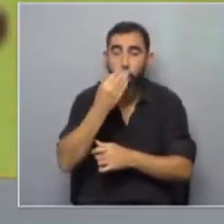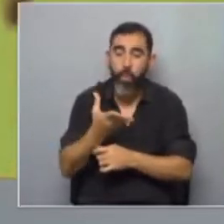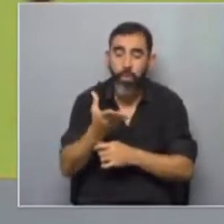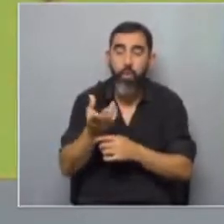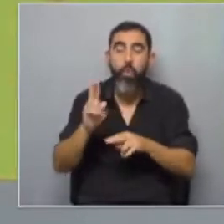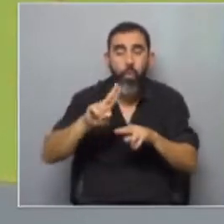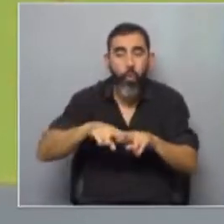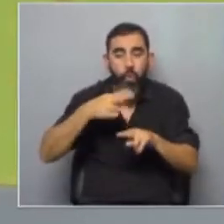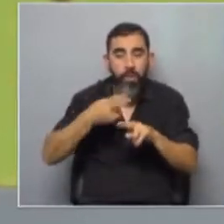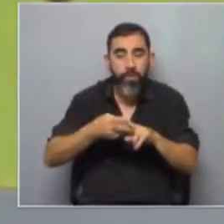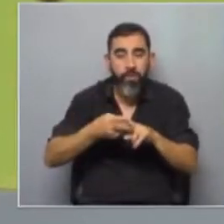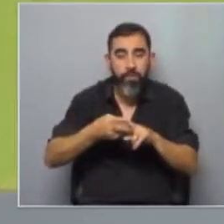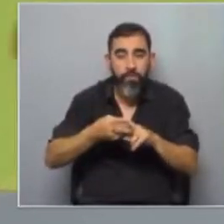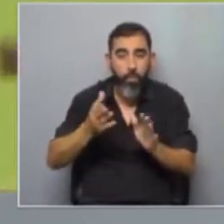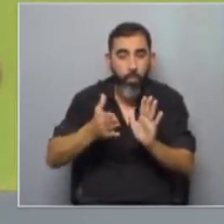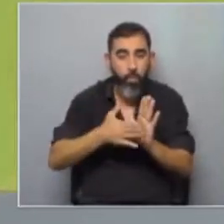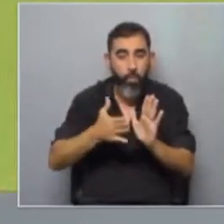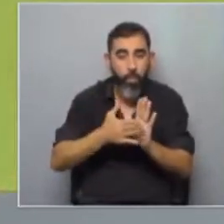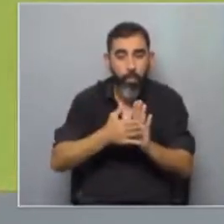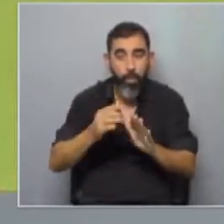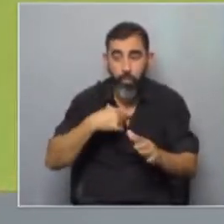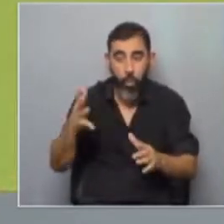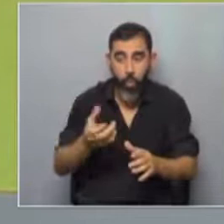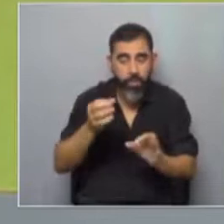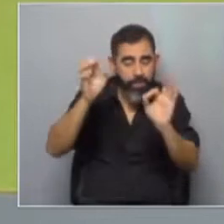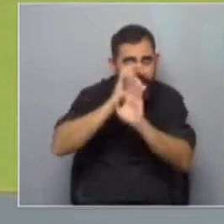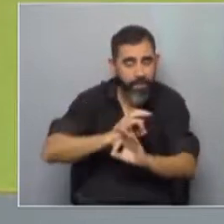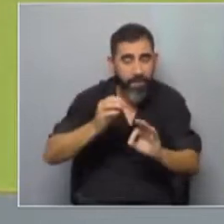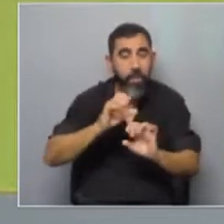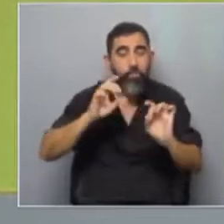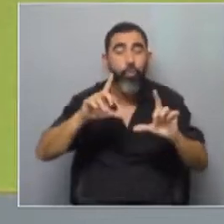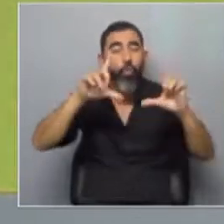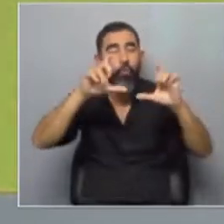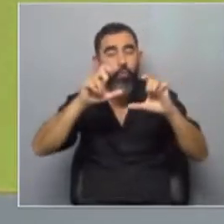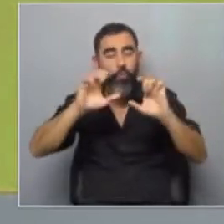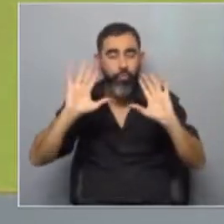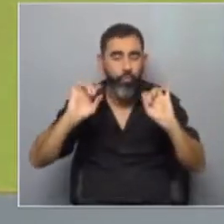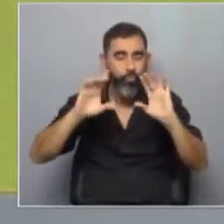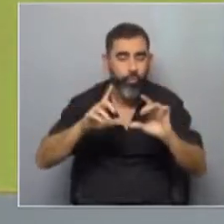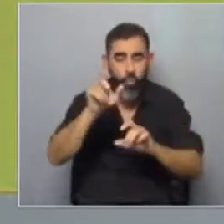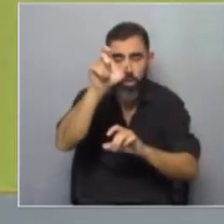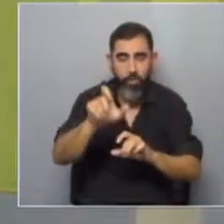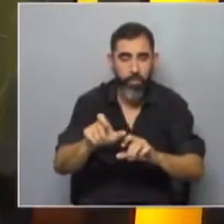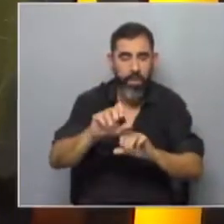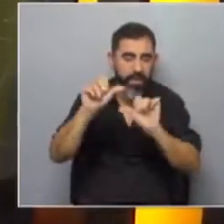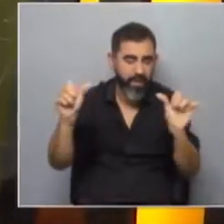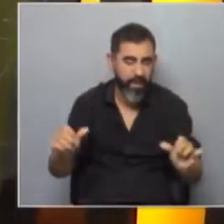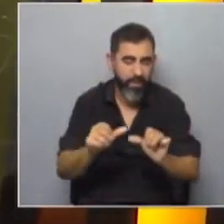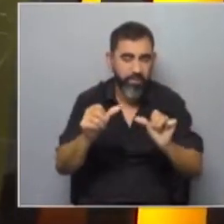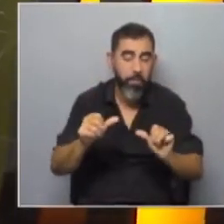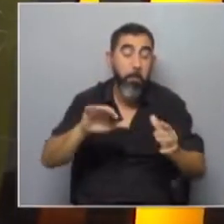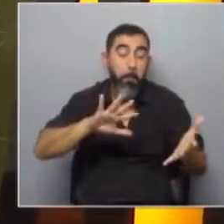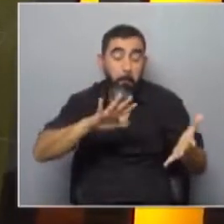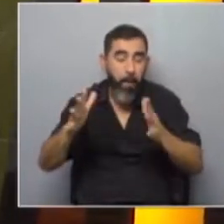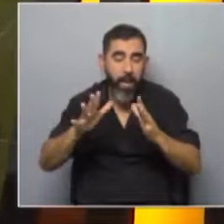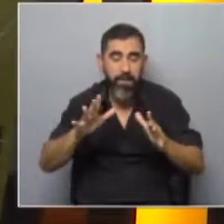Leo. Porque no había sido nunca registrado en video y el año pasado sucedió en un lugar de Salto, un lugar que